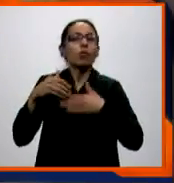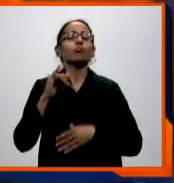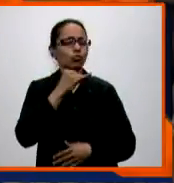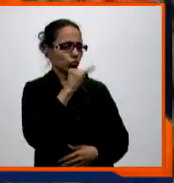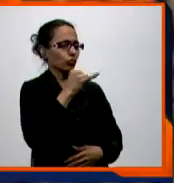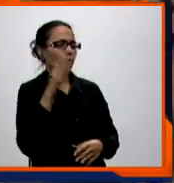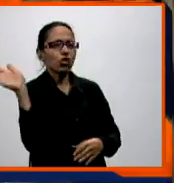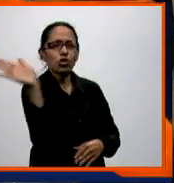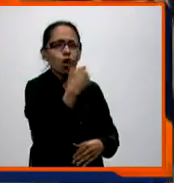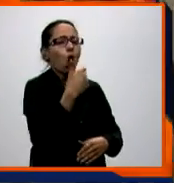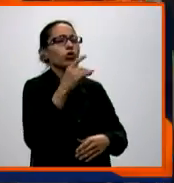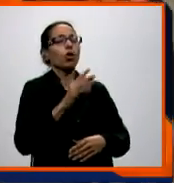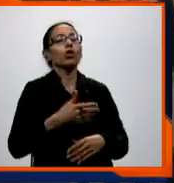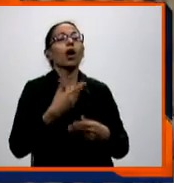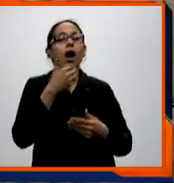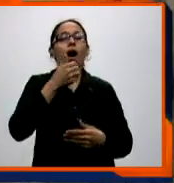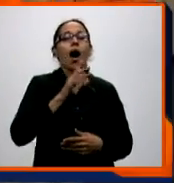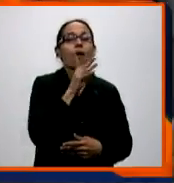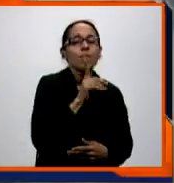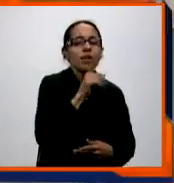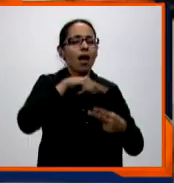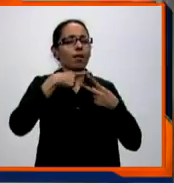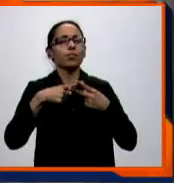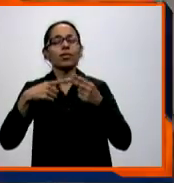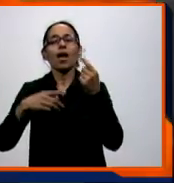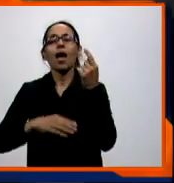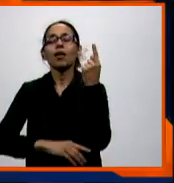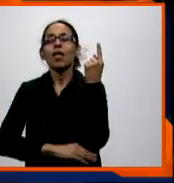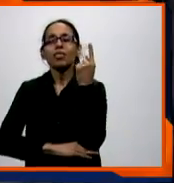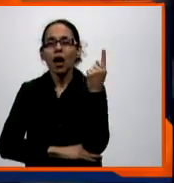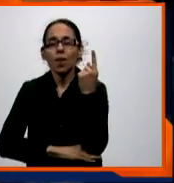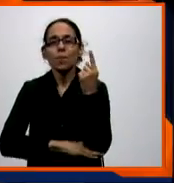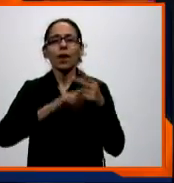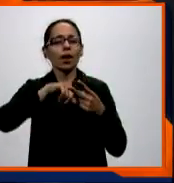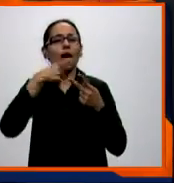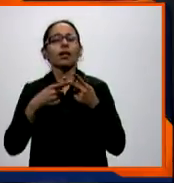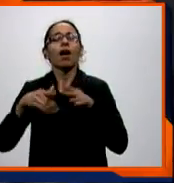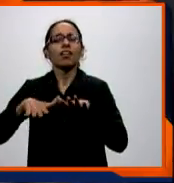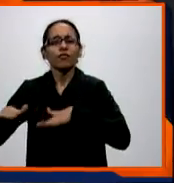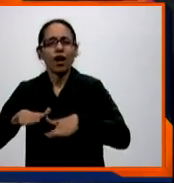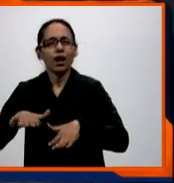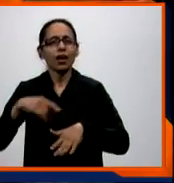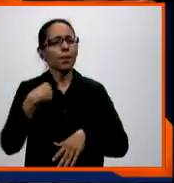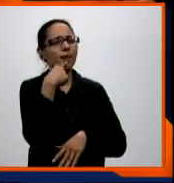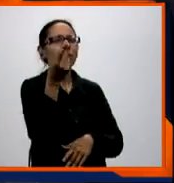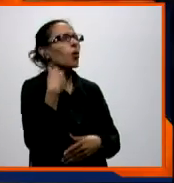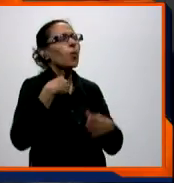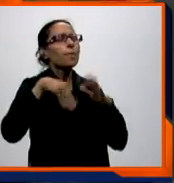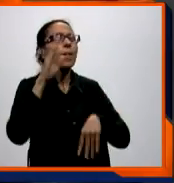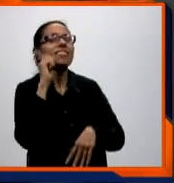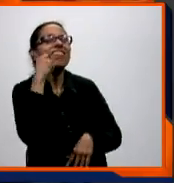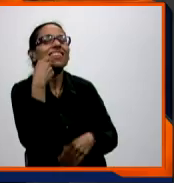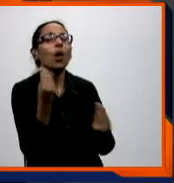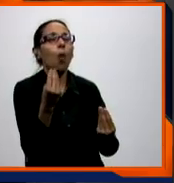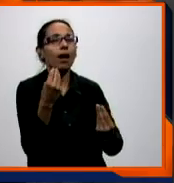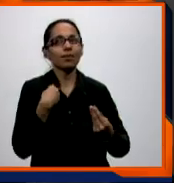la de Almirante, la de Tristan Suárez, Temperley, Rafaela. ¿Cuál es la más linda? Unión. ¿Para